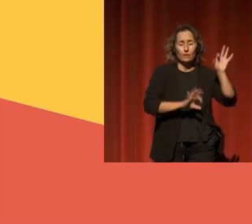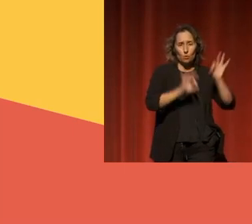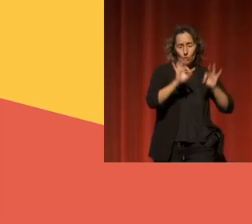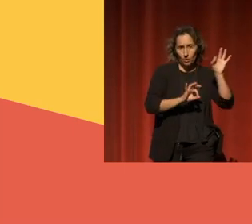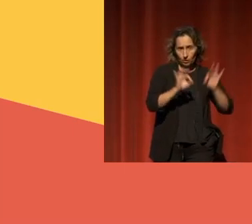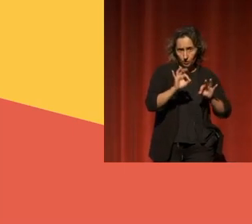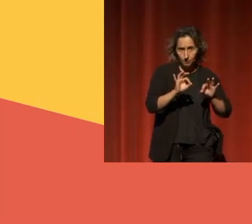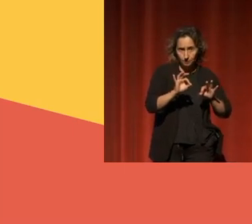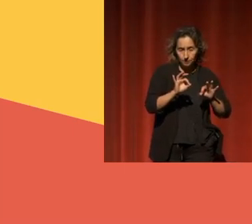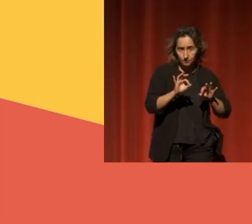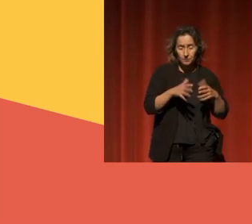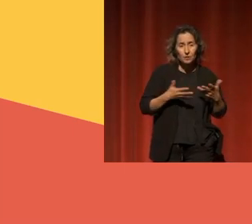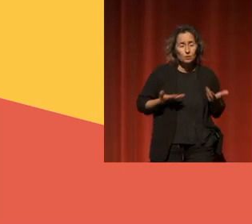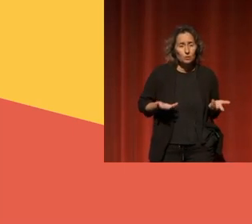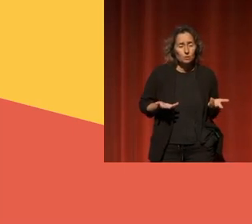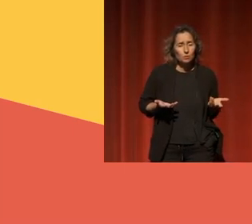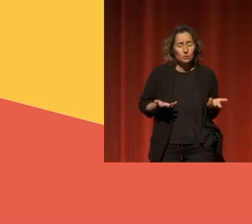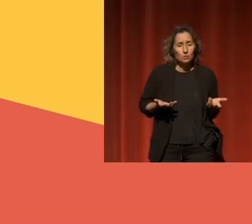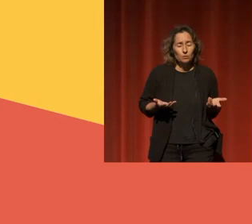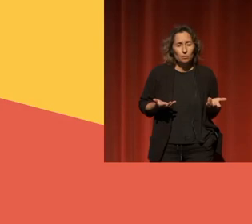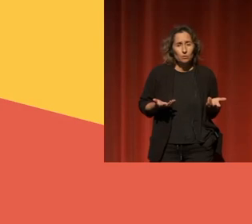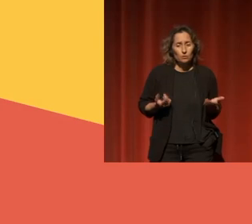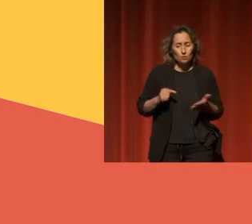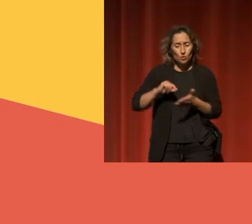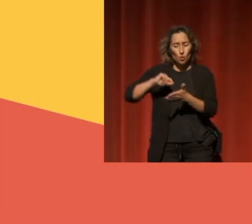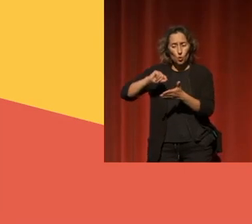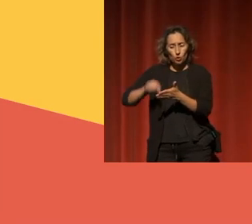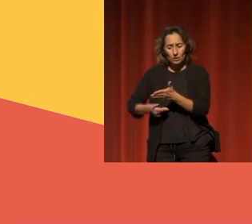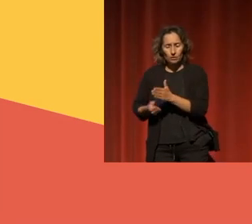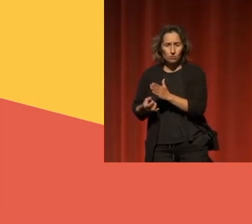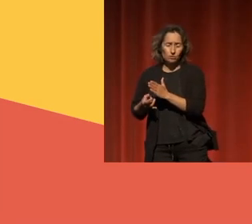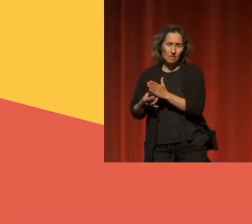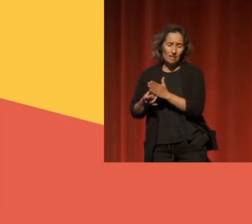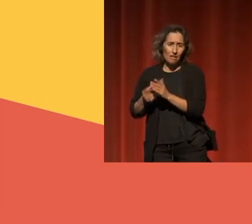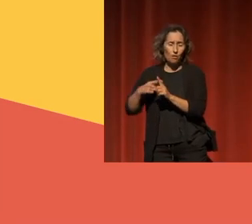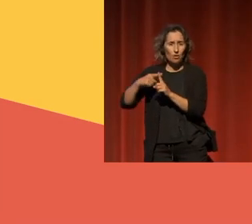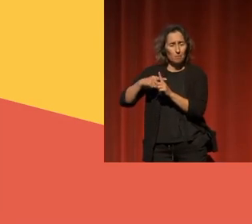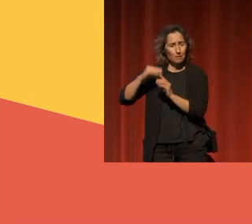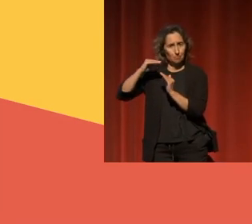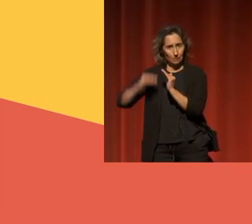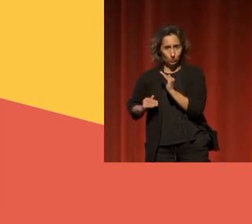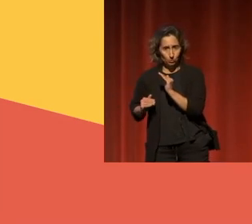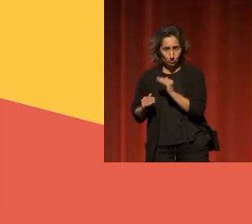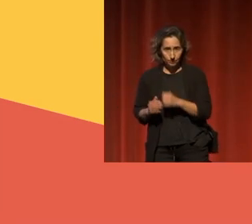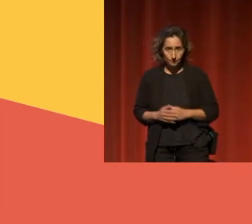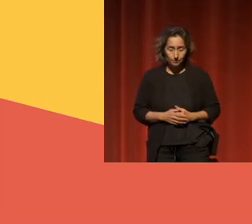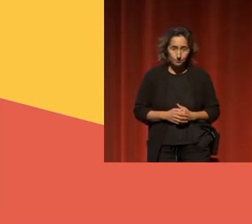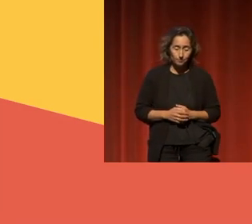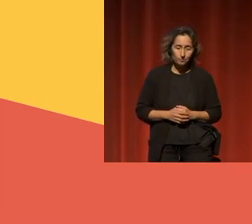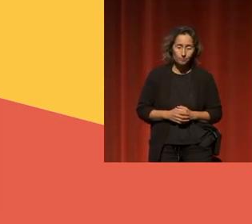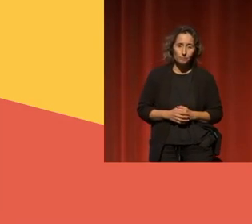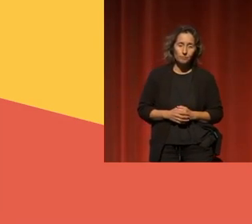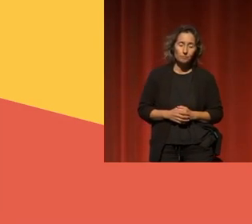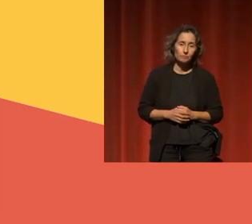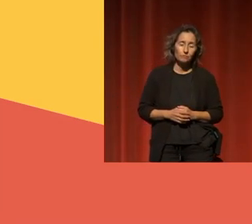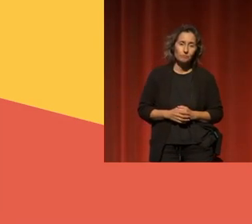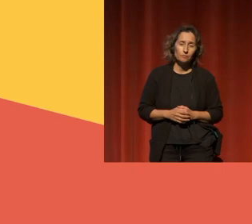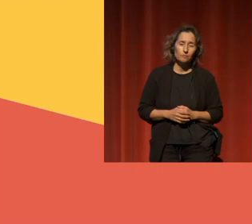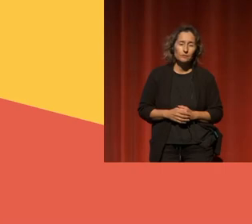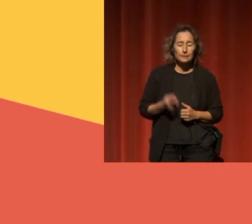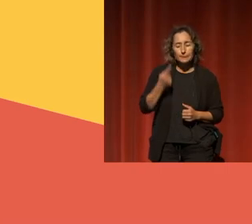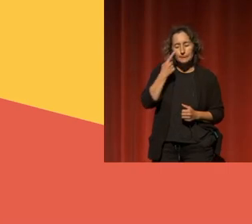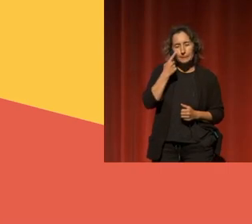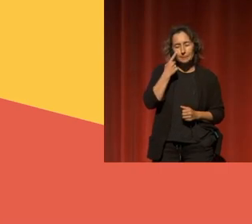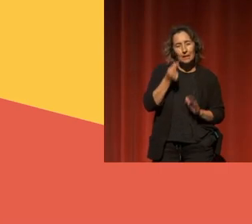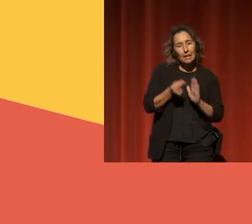5% por lo tanto tenemos contratos menos cualificados También tenemos observamos